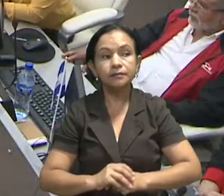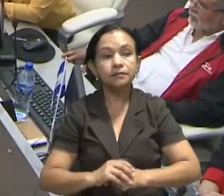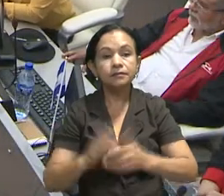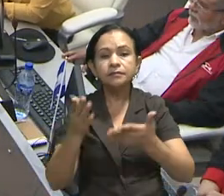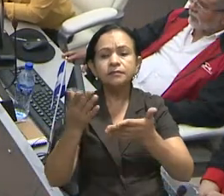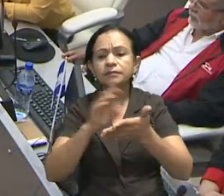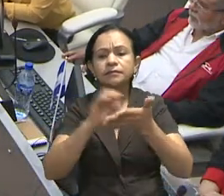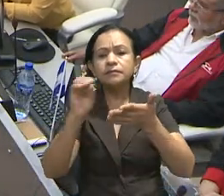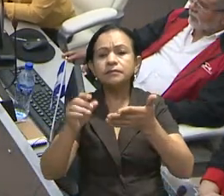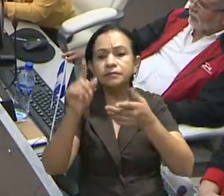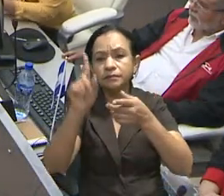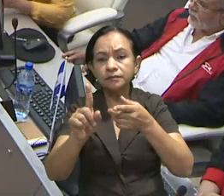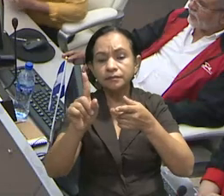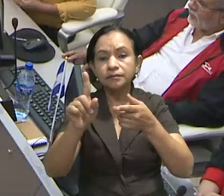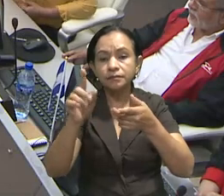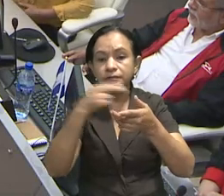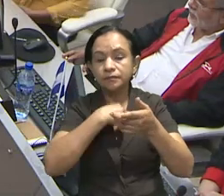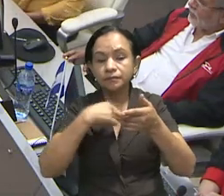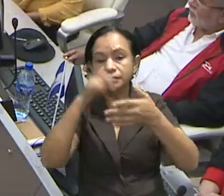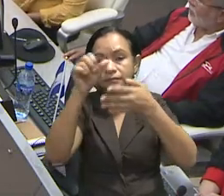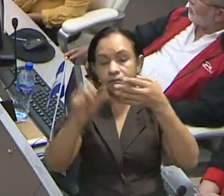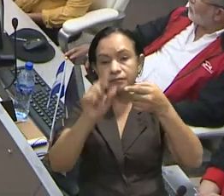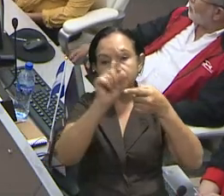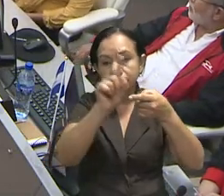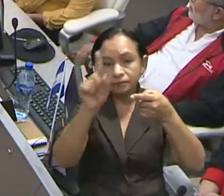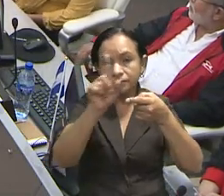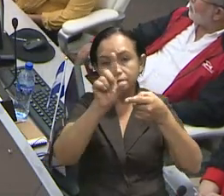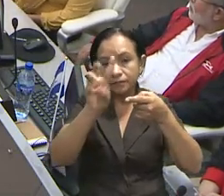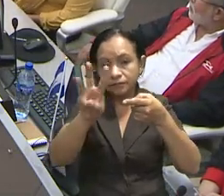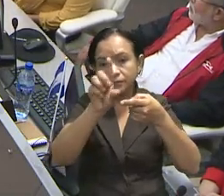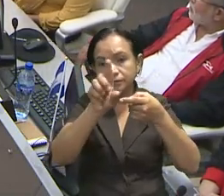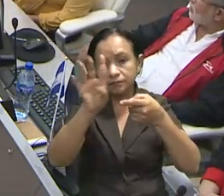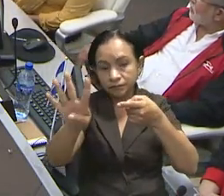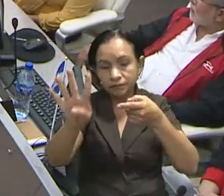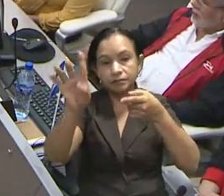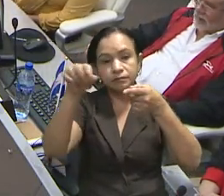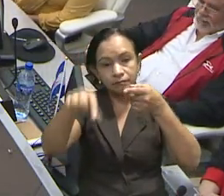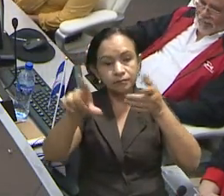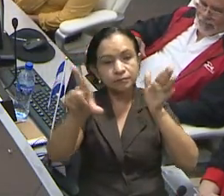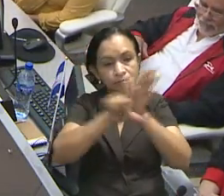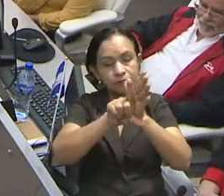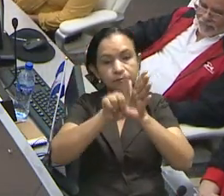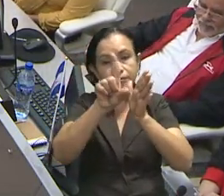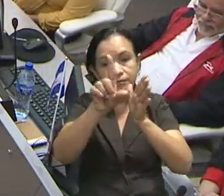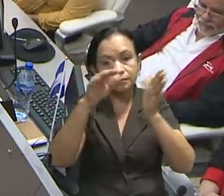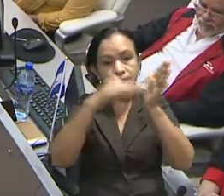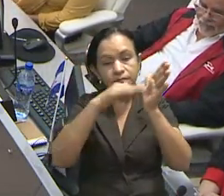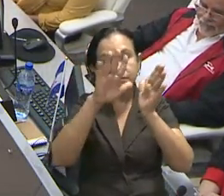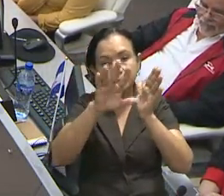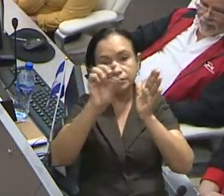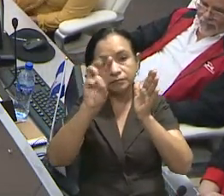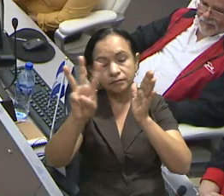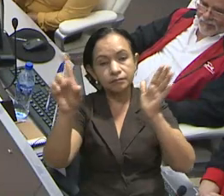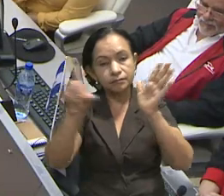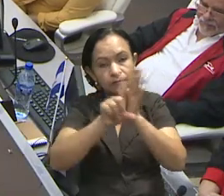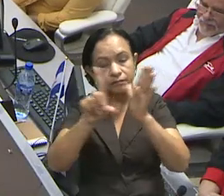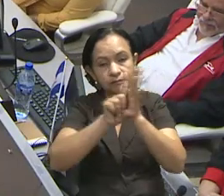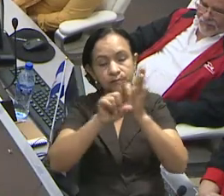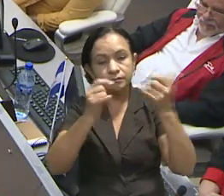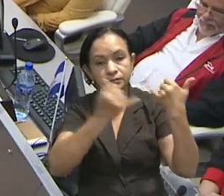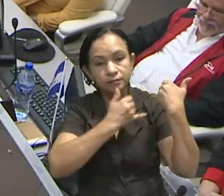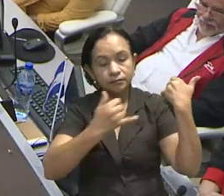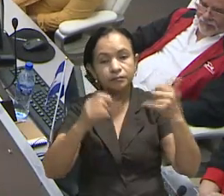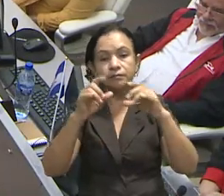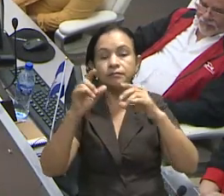Derogaciones. Primero, se derogan los artículos 11, 13 y 14 del decreto ley número 1053, ley orgánica del Instituto